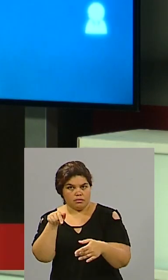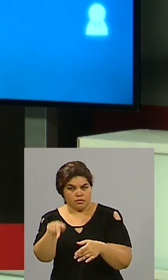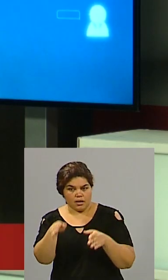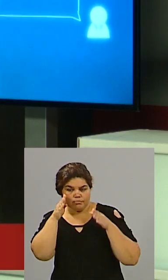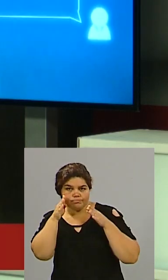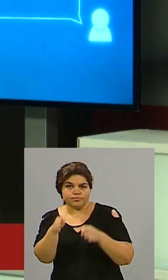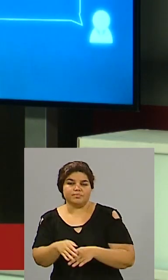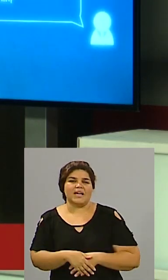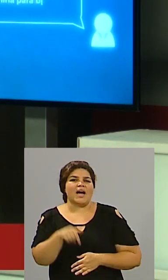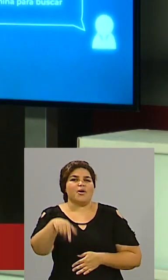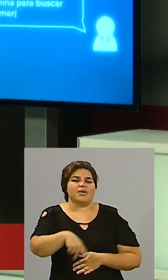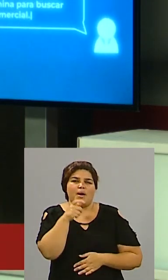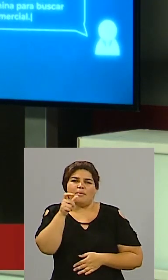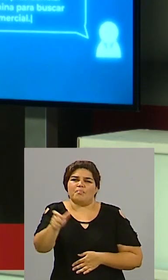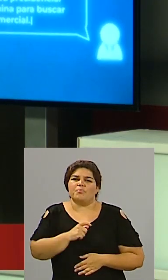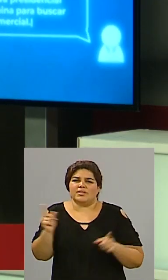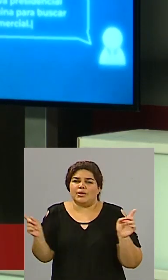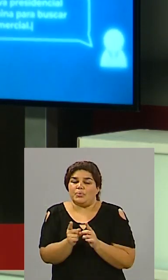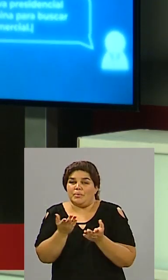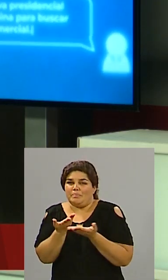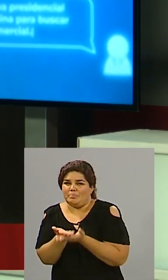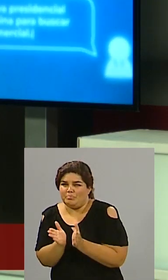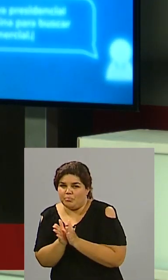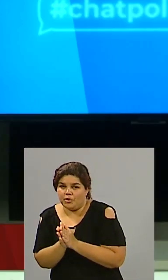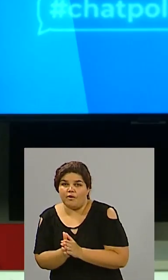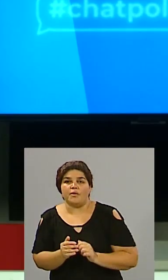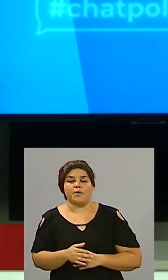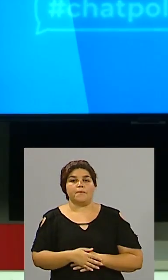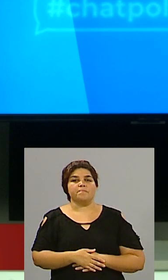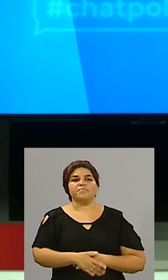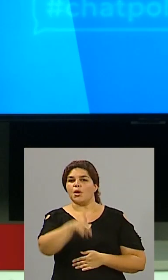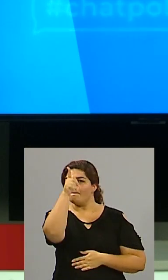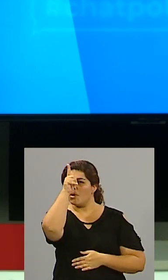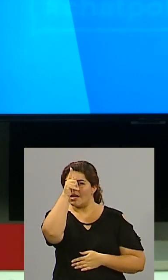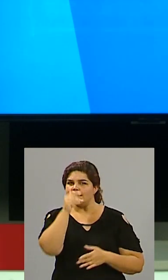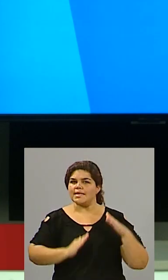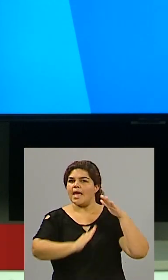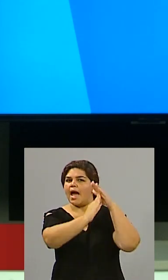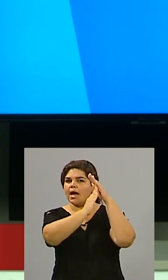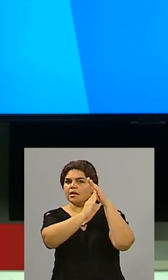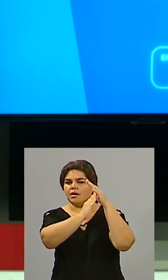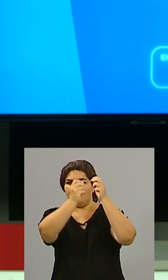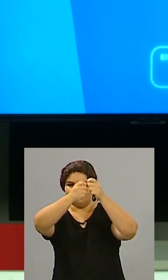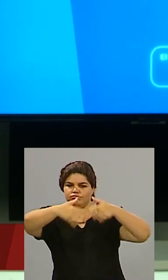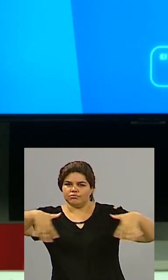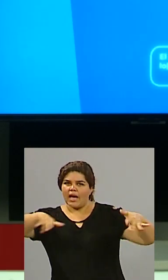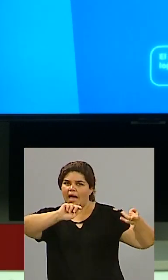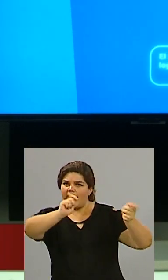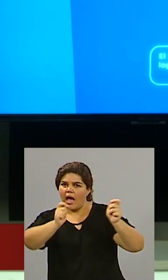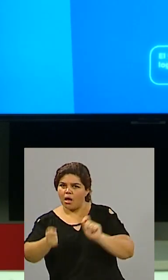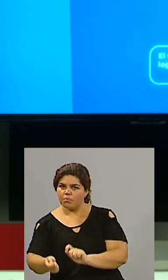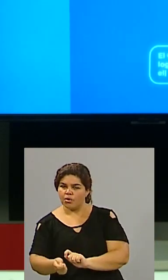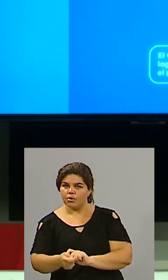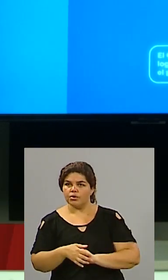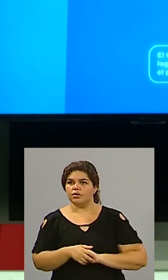hay que preguntártelo. ¿Va a haber cambios en la cúpula policial? Nosotros vamos a anunciar toda la conformación,